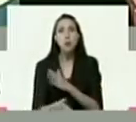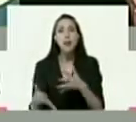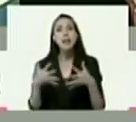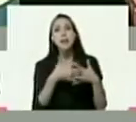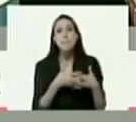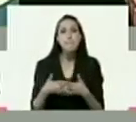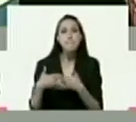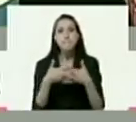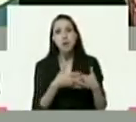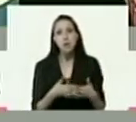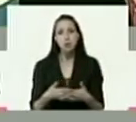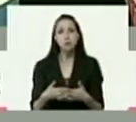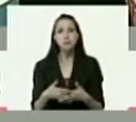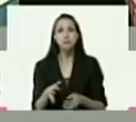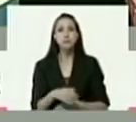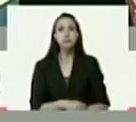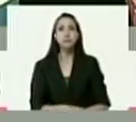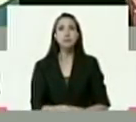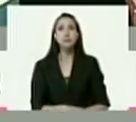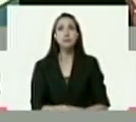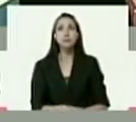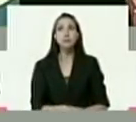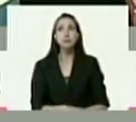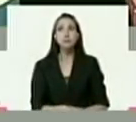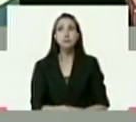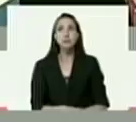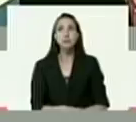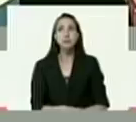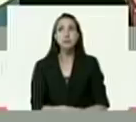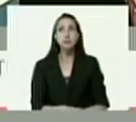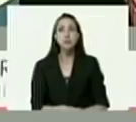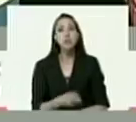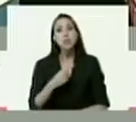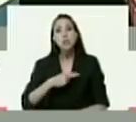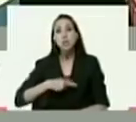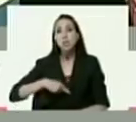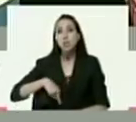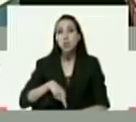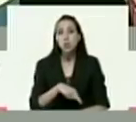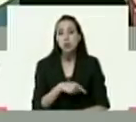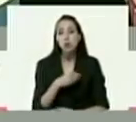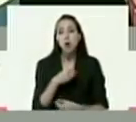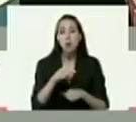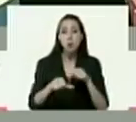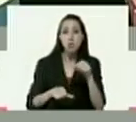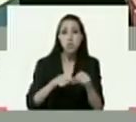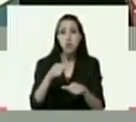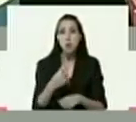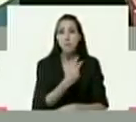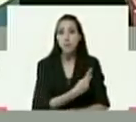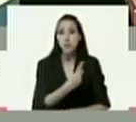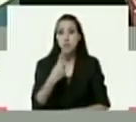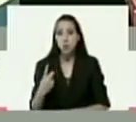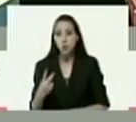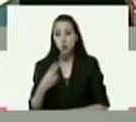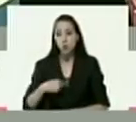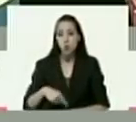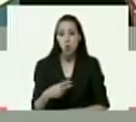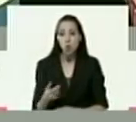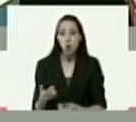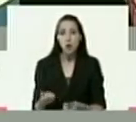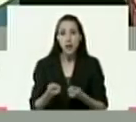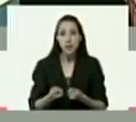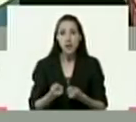norteamericano. El imperialismo, que es un término que nosotros rescatamos en el siglo XXI y que está vivo y presente.